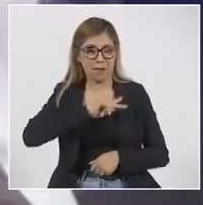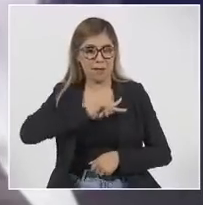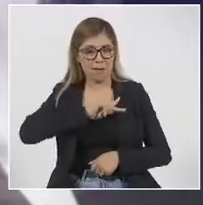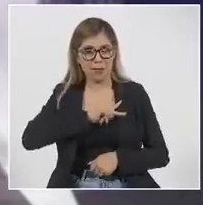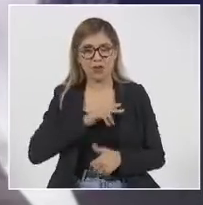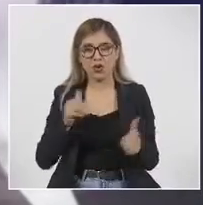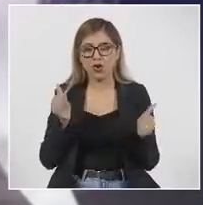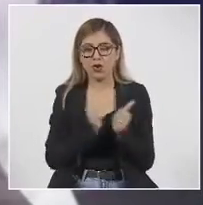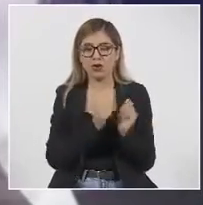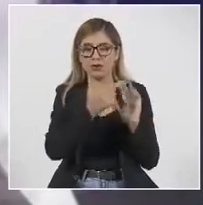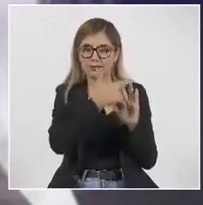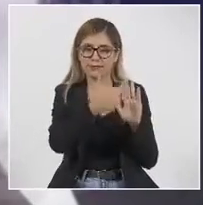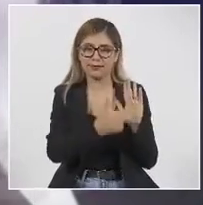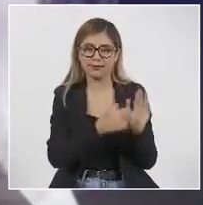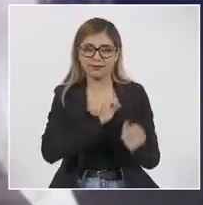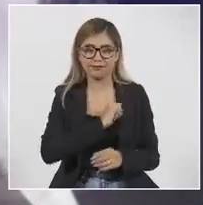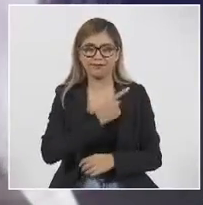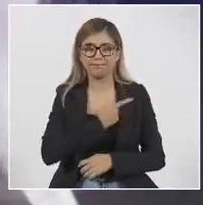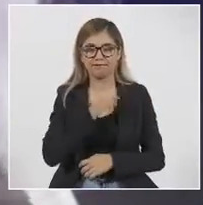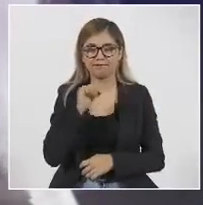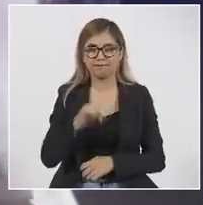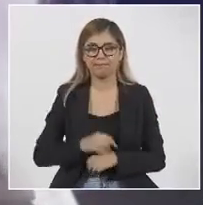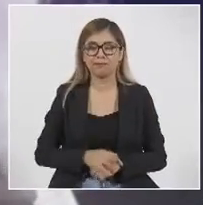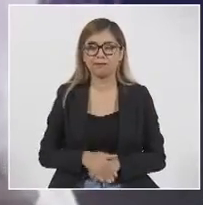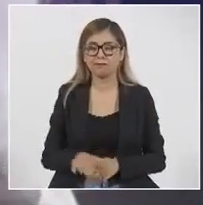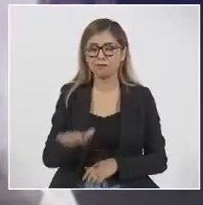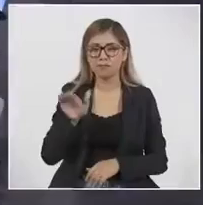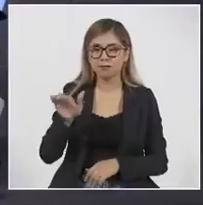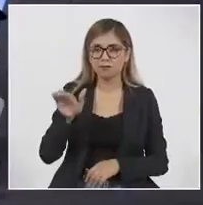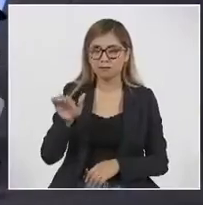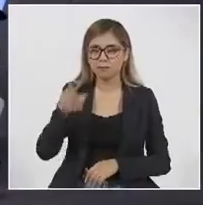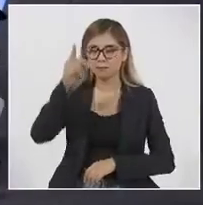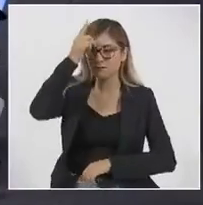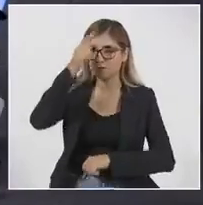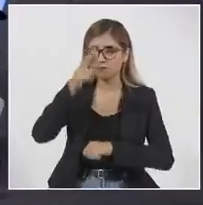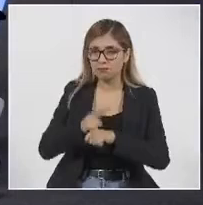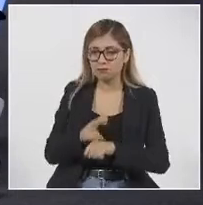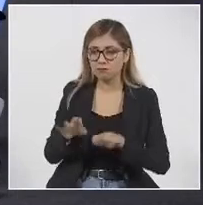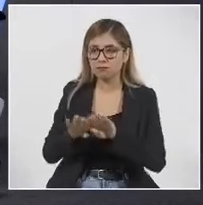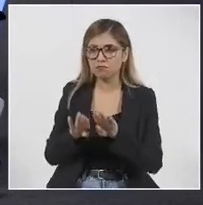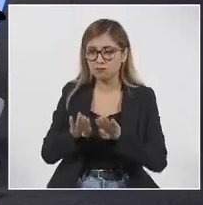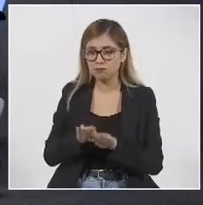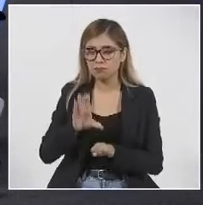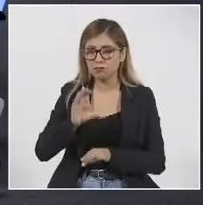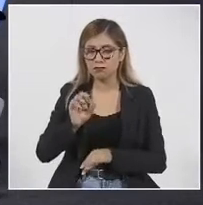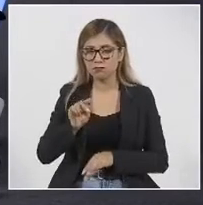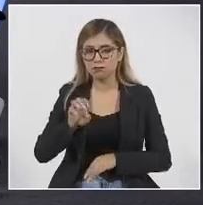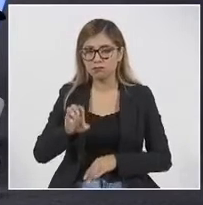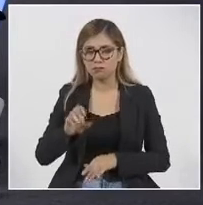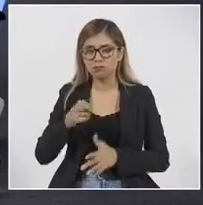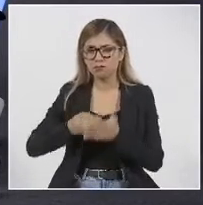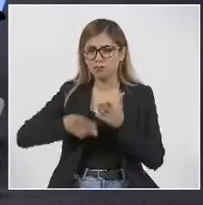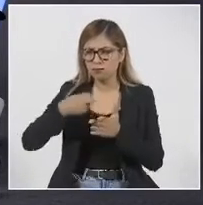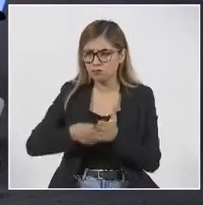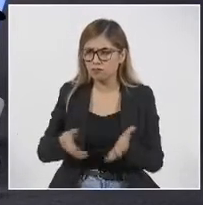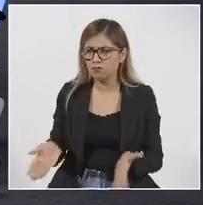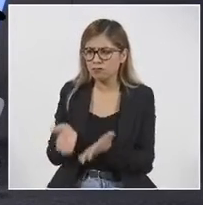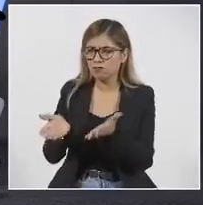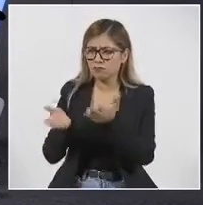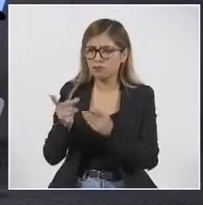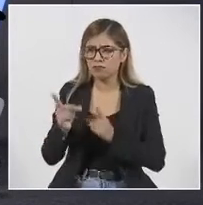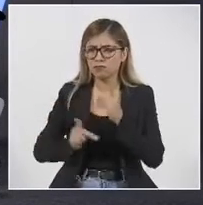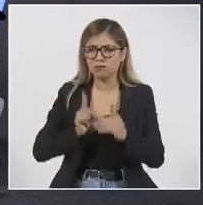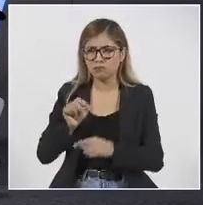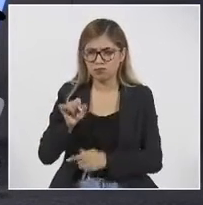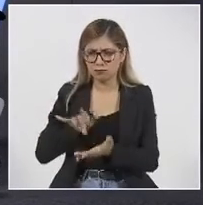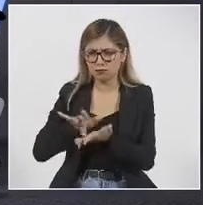sanitarios, ¿verdad? Con todos los protocolos. Director, platíquenos, ¿desde el CODE se impulsa este tipo de prácticas del deporte? La